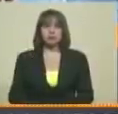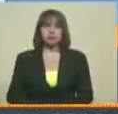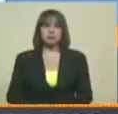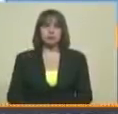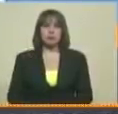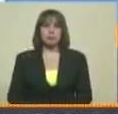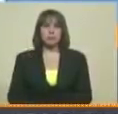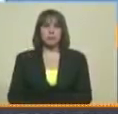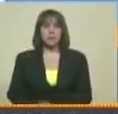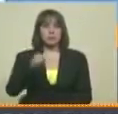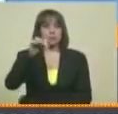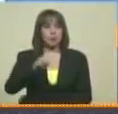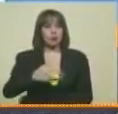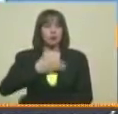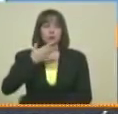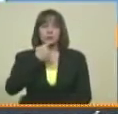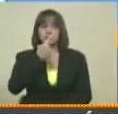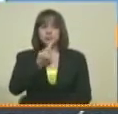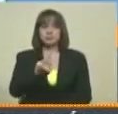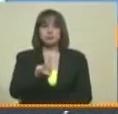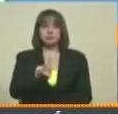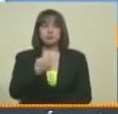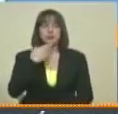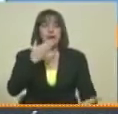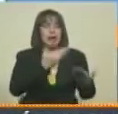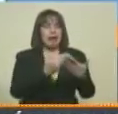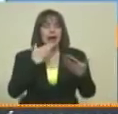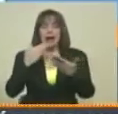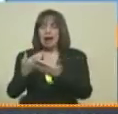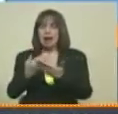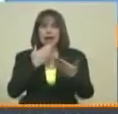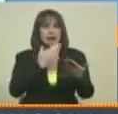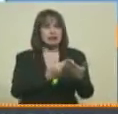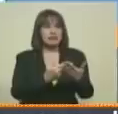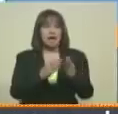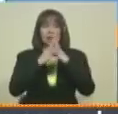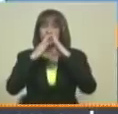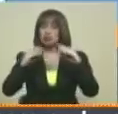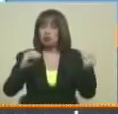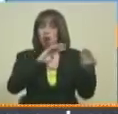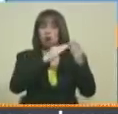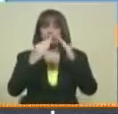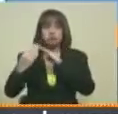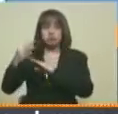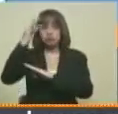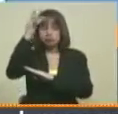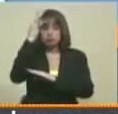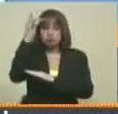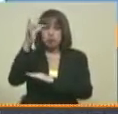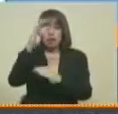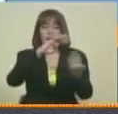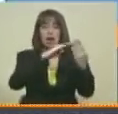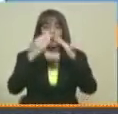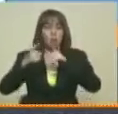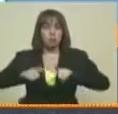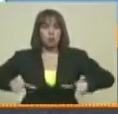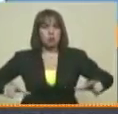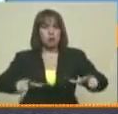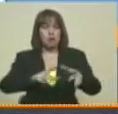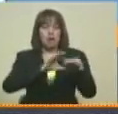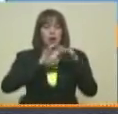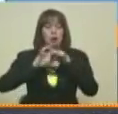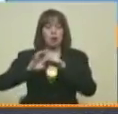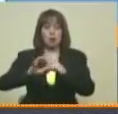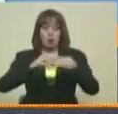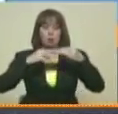Hoy podemos decir, gracias a los consejos comunales, gracias a la comuna y gracias a la Unión